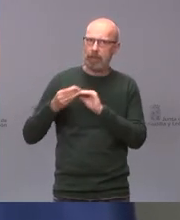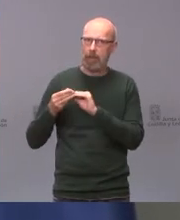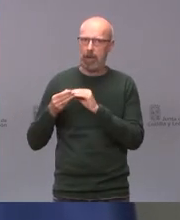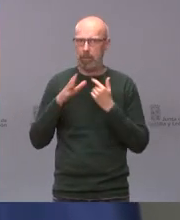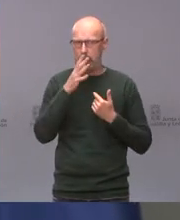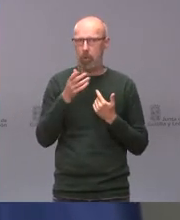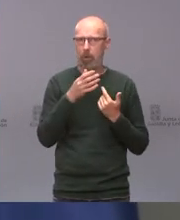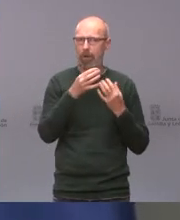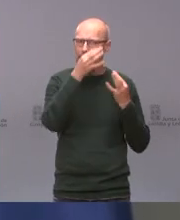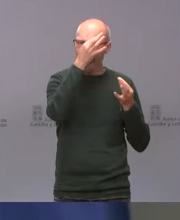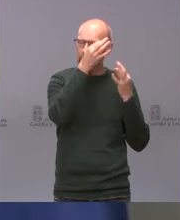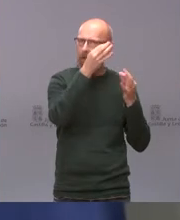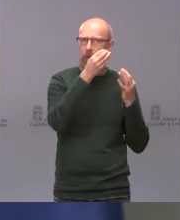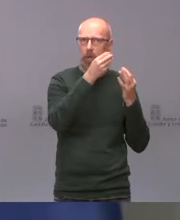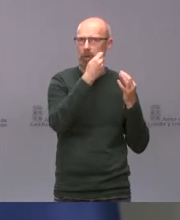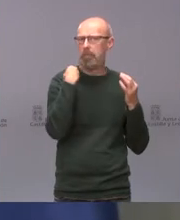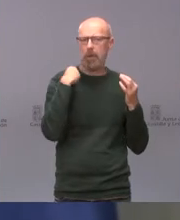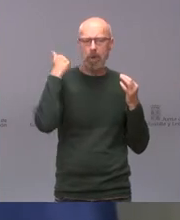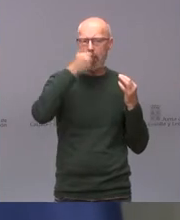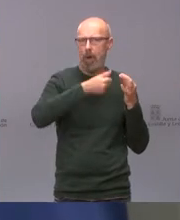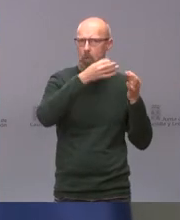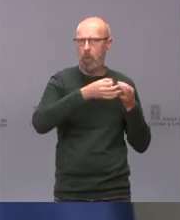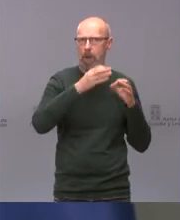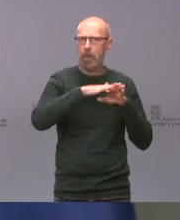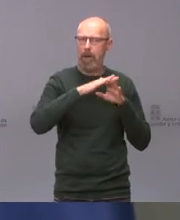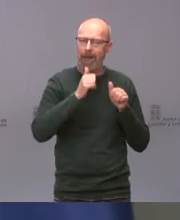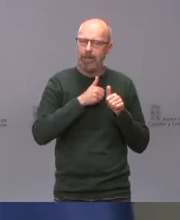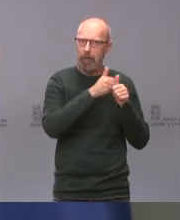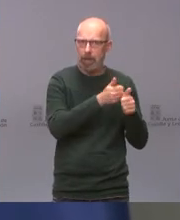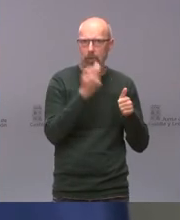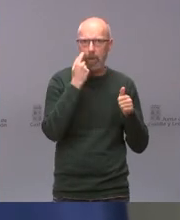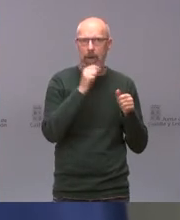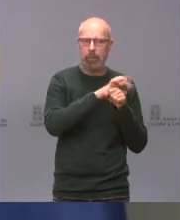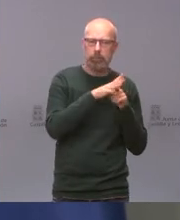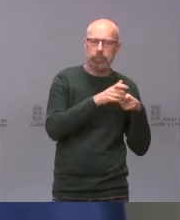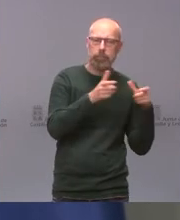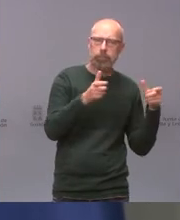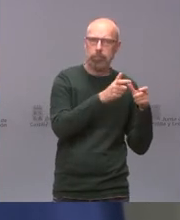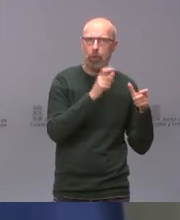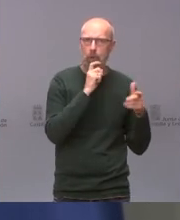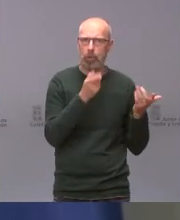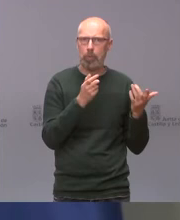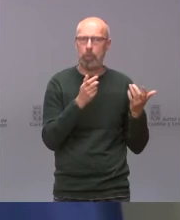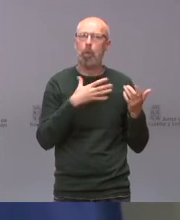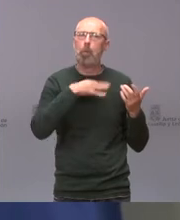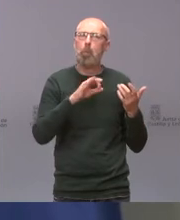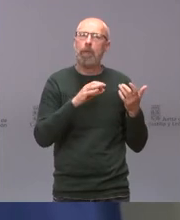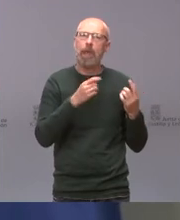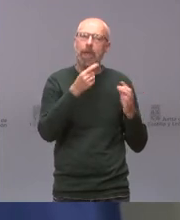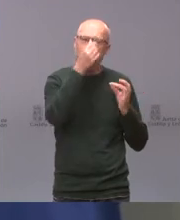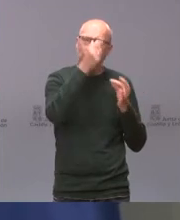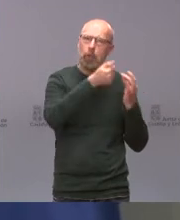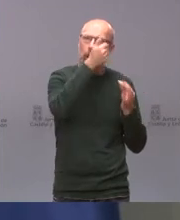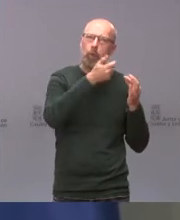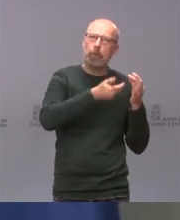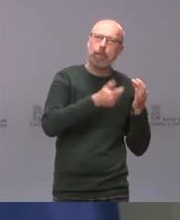seguir la epidemia, pero puede que le demos más peso a la saturación, puede que le demos más peso a otros asuntos o